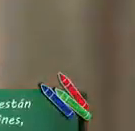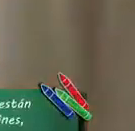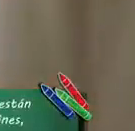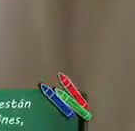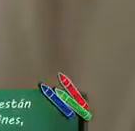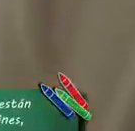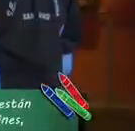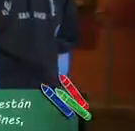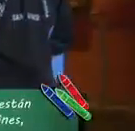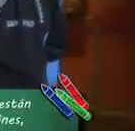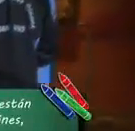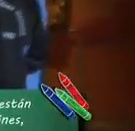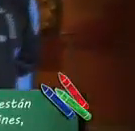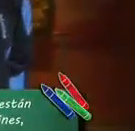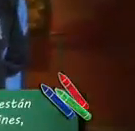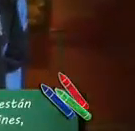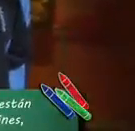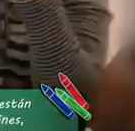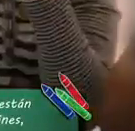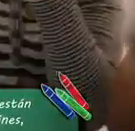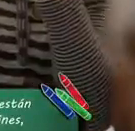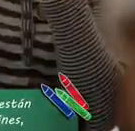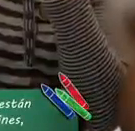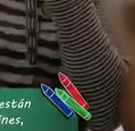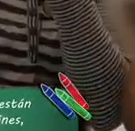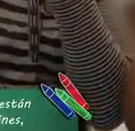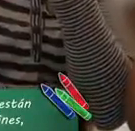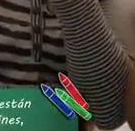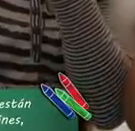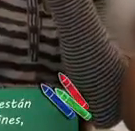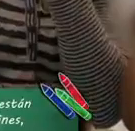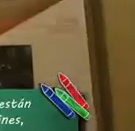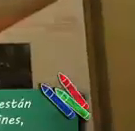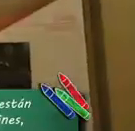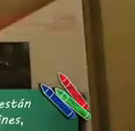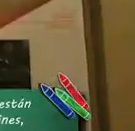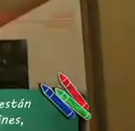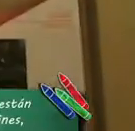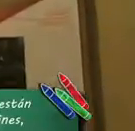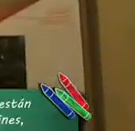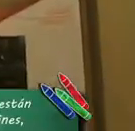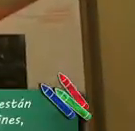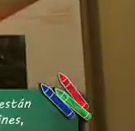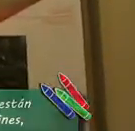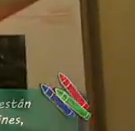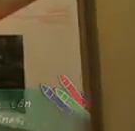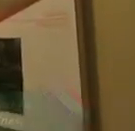muchas especies y la naturaleza es un misterio y nosotros tenemos que cuidarla.